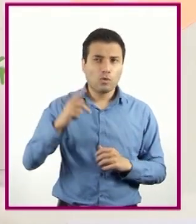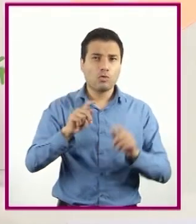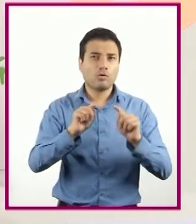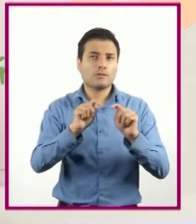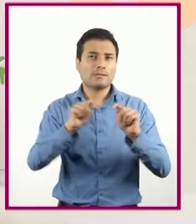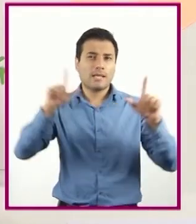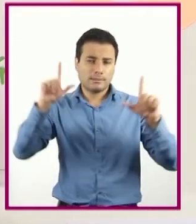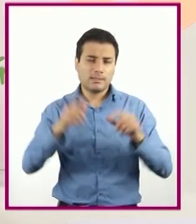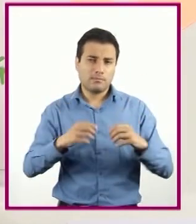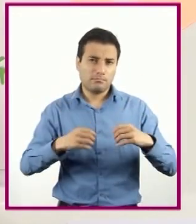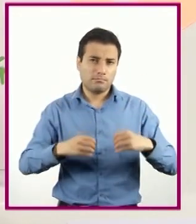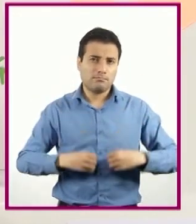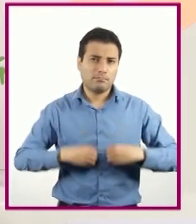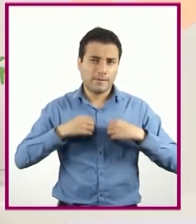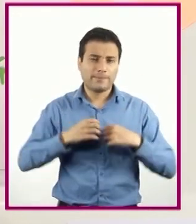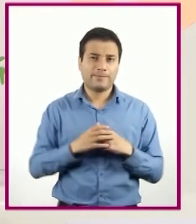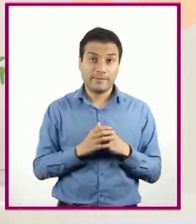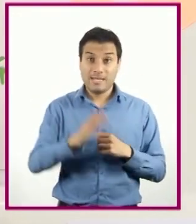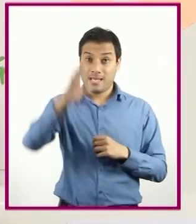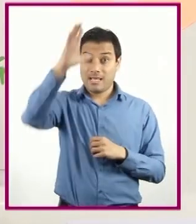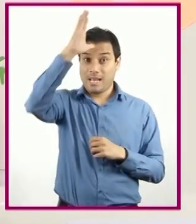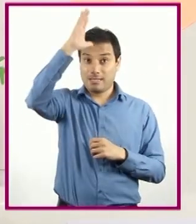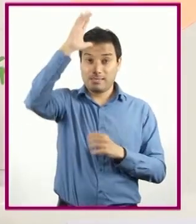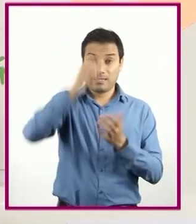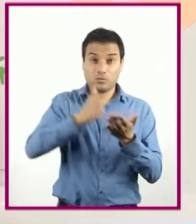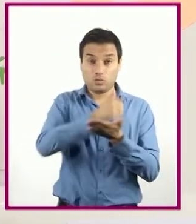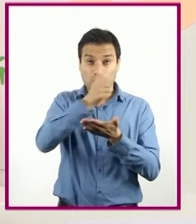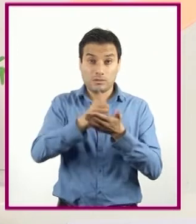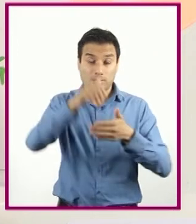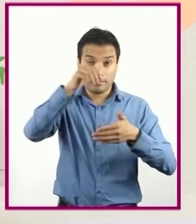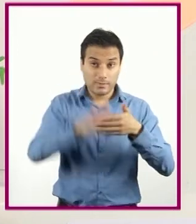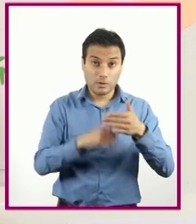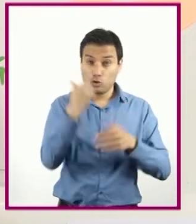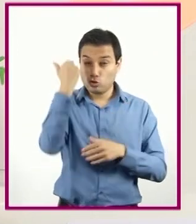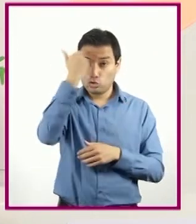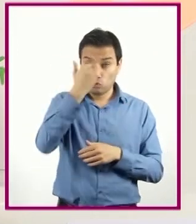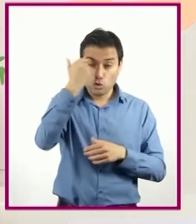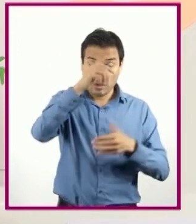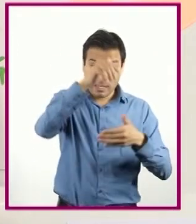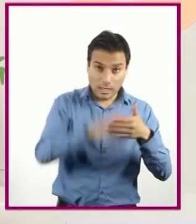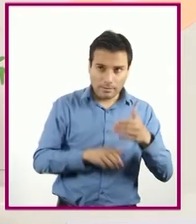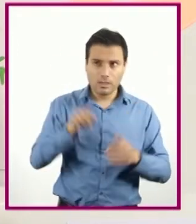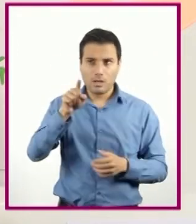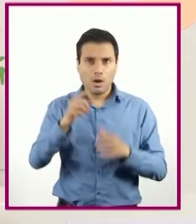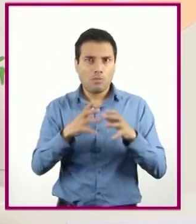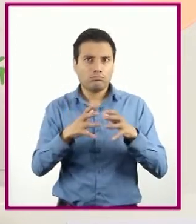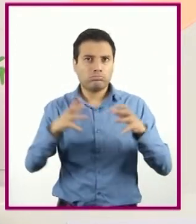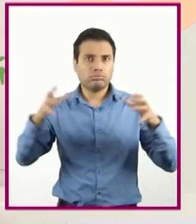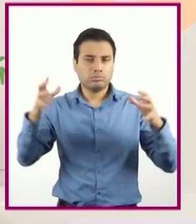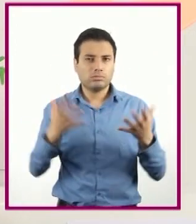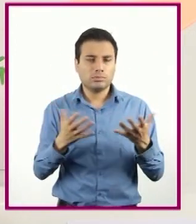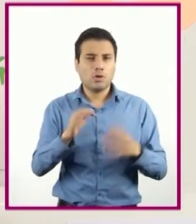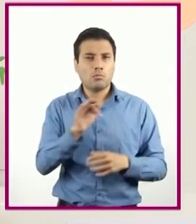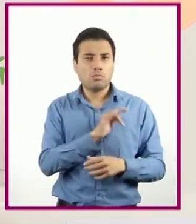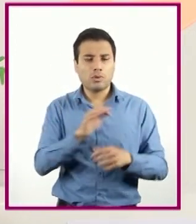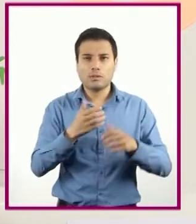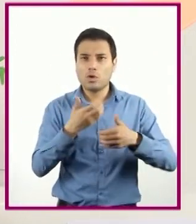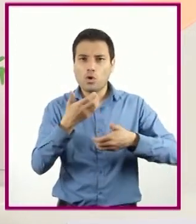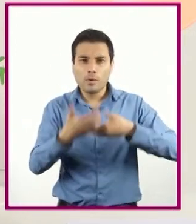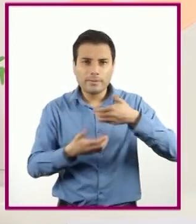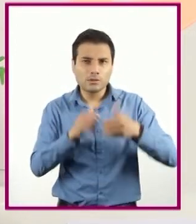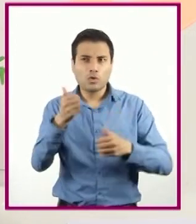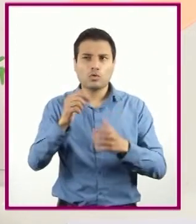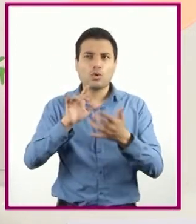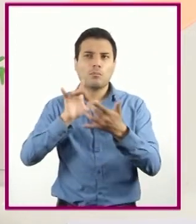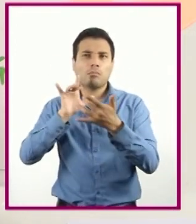después de la caída de Teotihuacán y Cholula, consiguiendo entablar relaciones comerciales a larga distancia